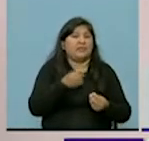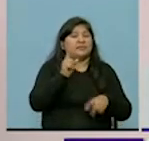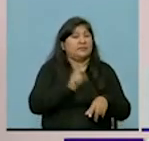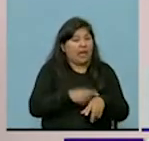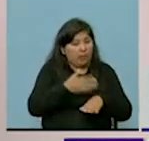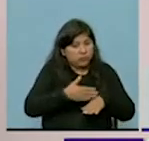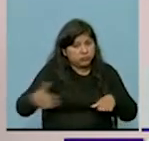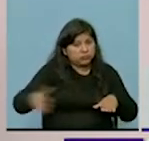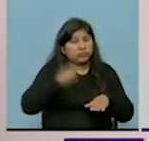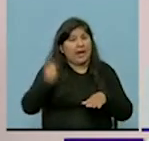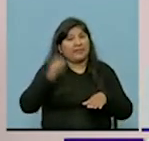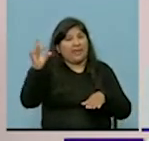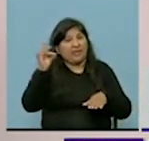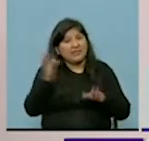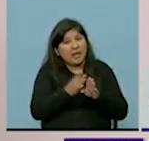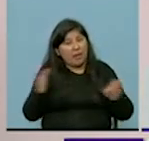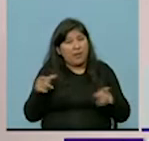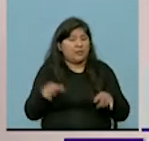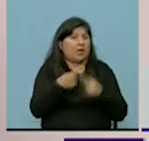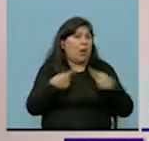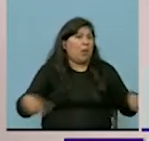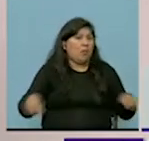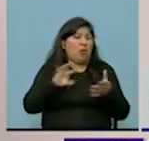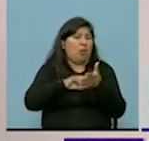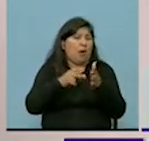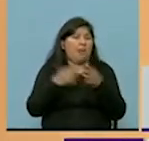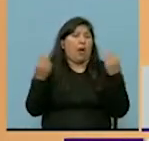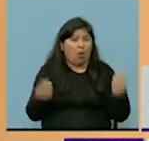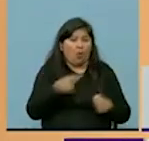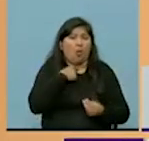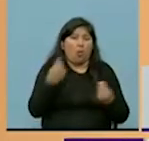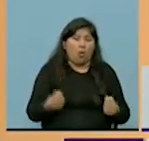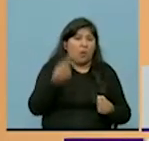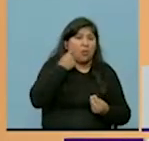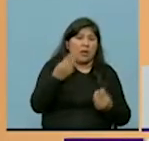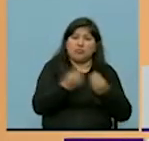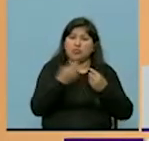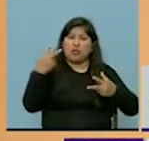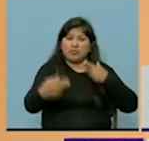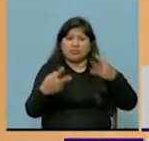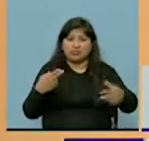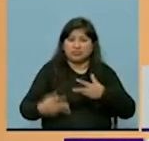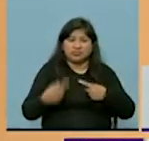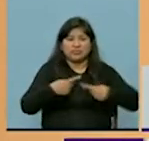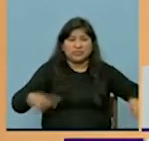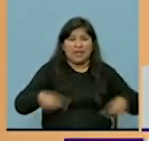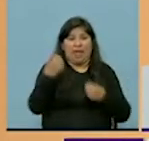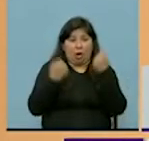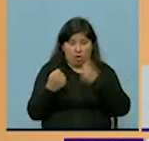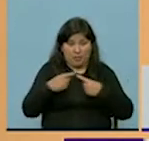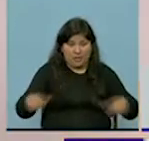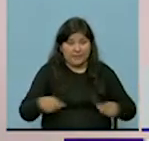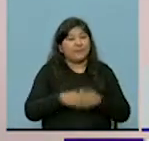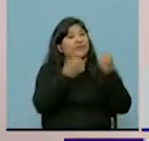de jujuy con tantos recortes que se están anunciando buenas tardes raúl cómo le va televidente